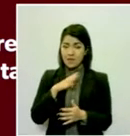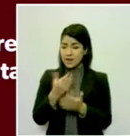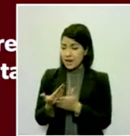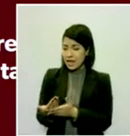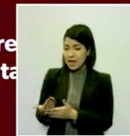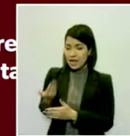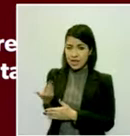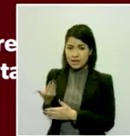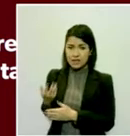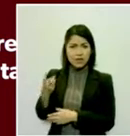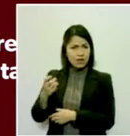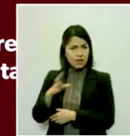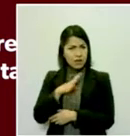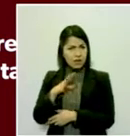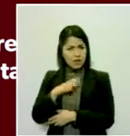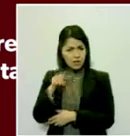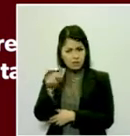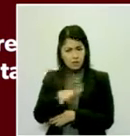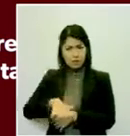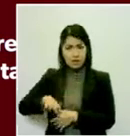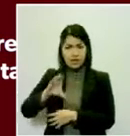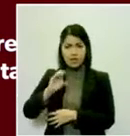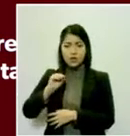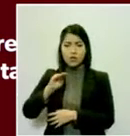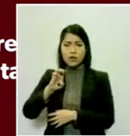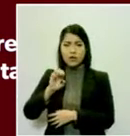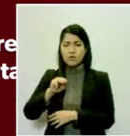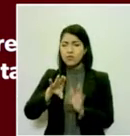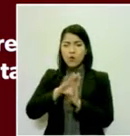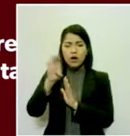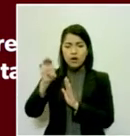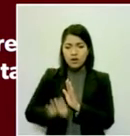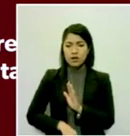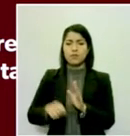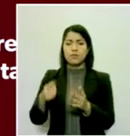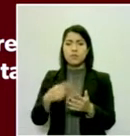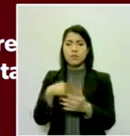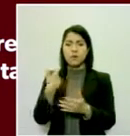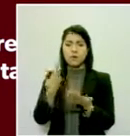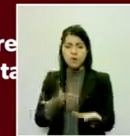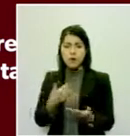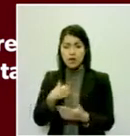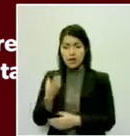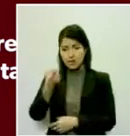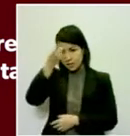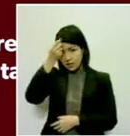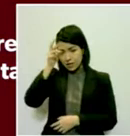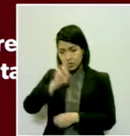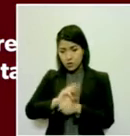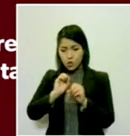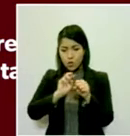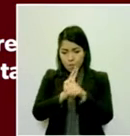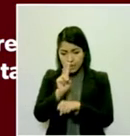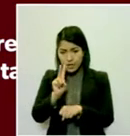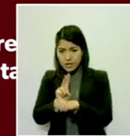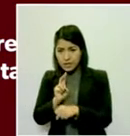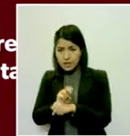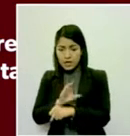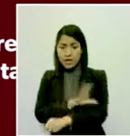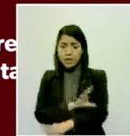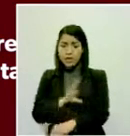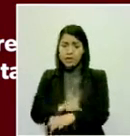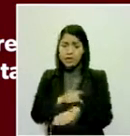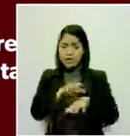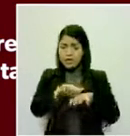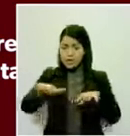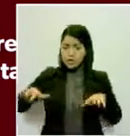corrupción al interior de Colegio de Bachilleres, solamente por mencionar algunas. Los cargos directivos o de supervisión, coordinaciones sectoriales